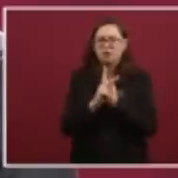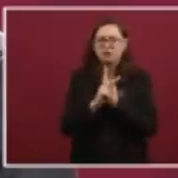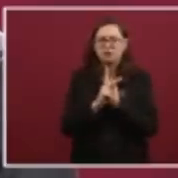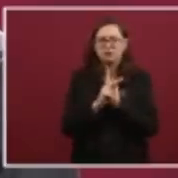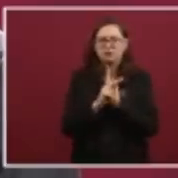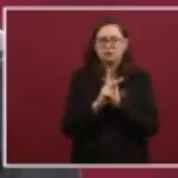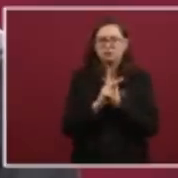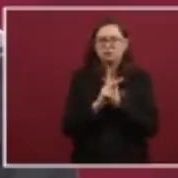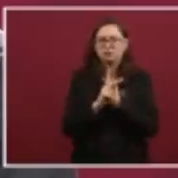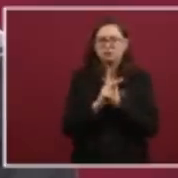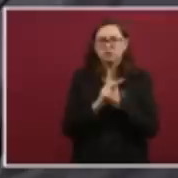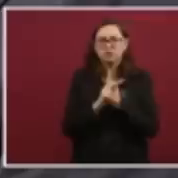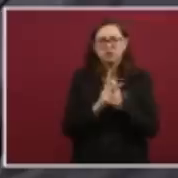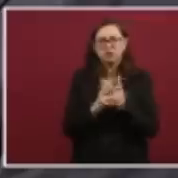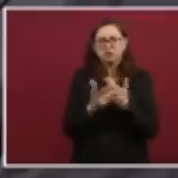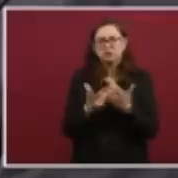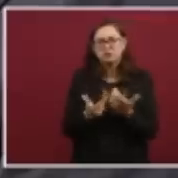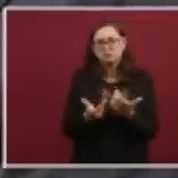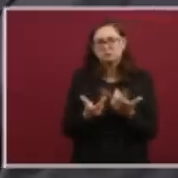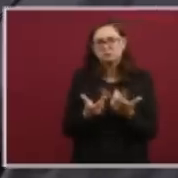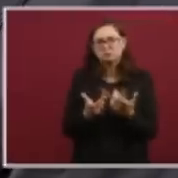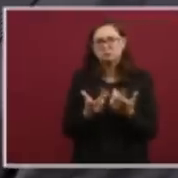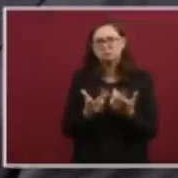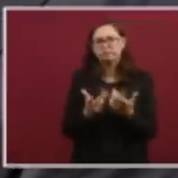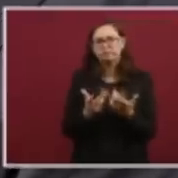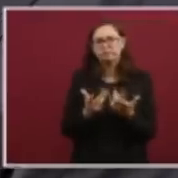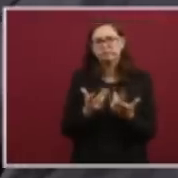por ese acuerdo,